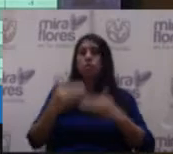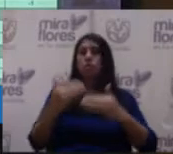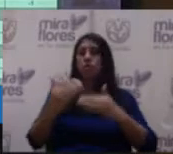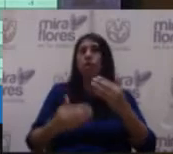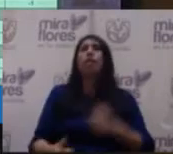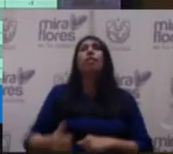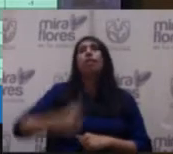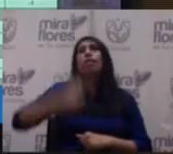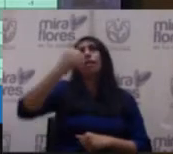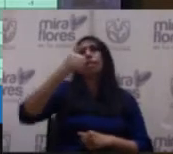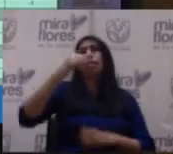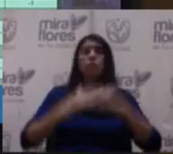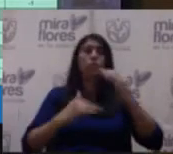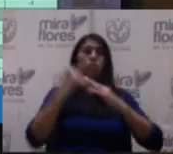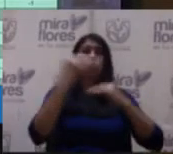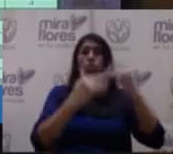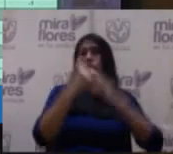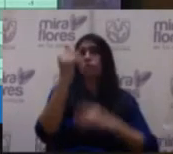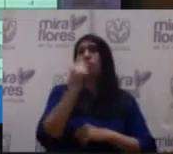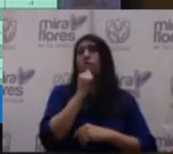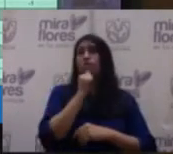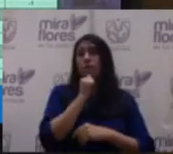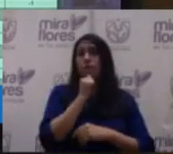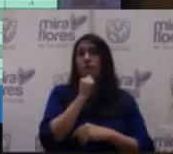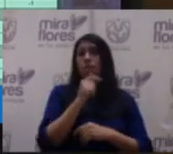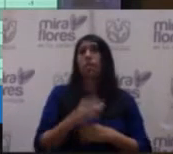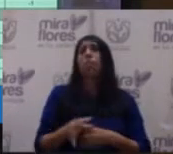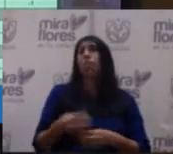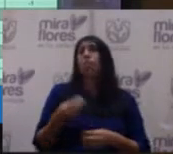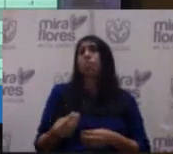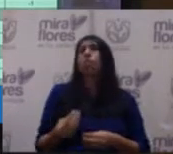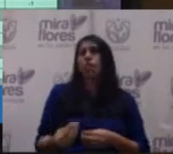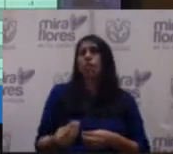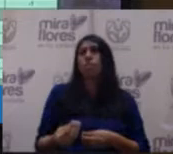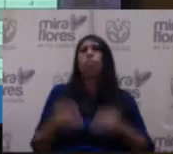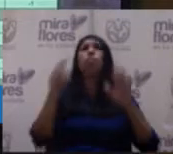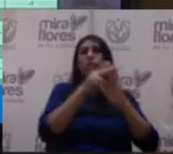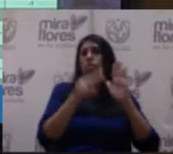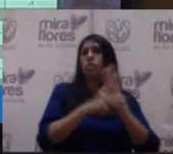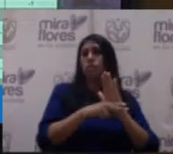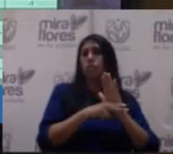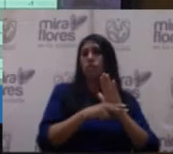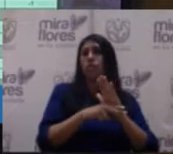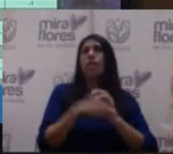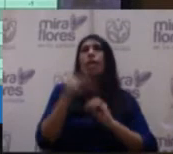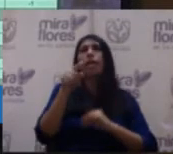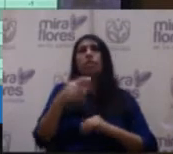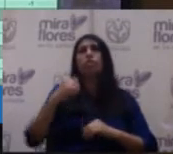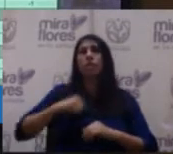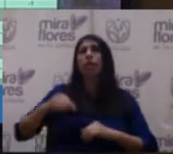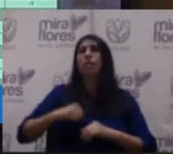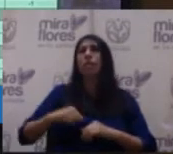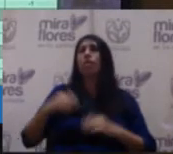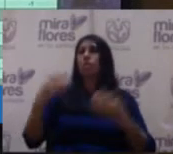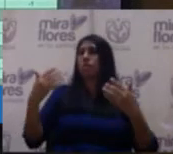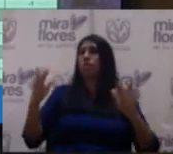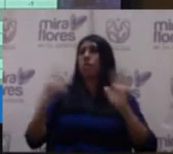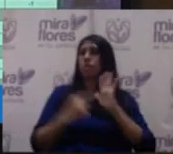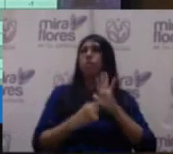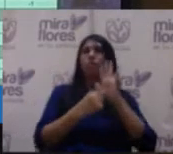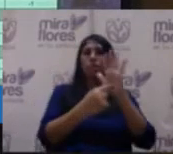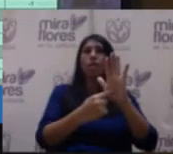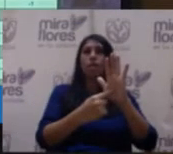de edificaciones privadas, por un tema de aplicación de norma. Eso es, señor alcalde, lo que nosotros hemos presentado y